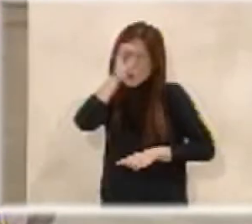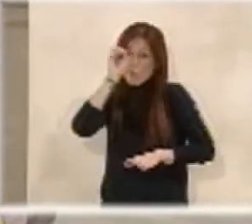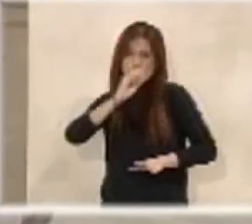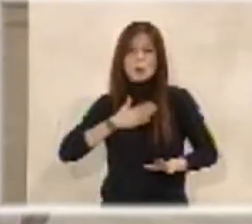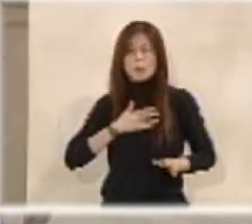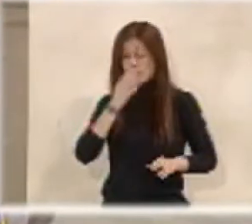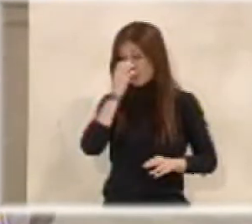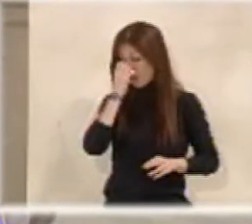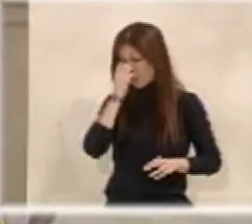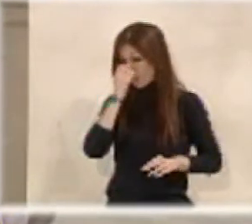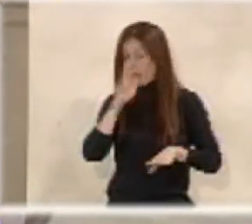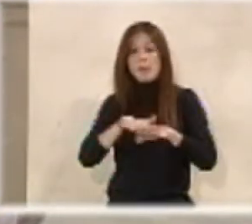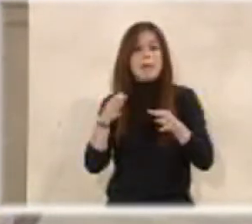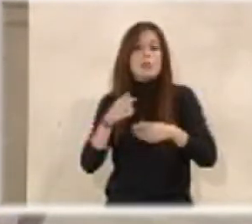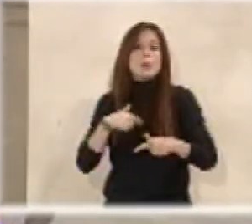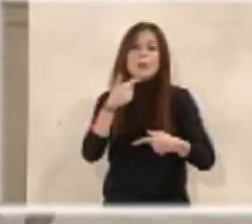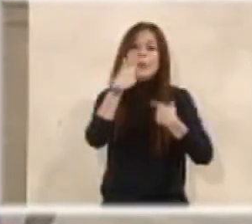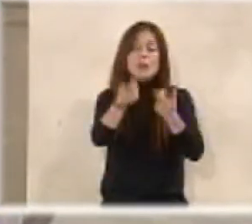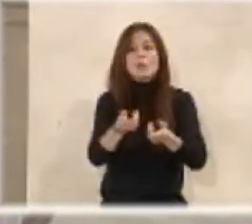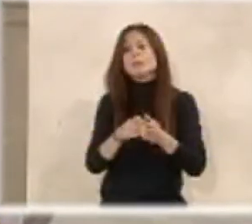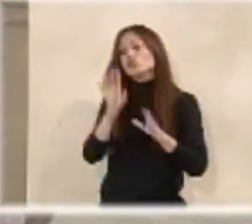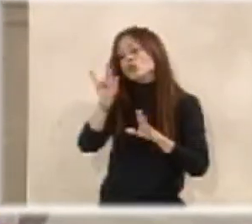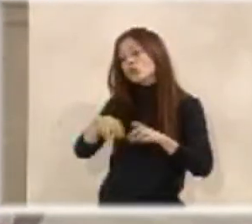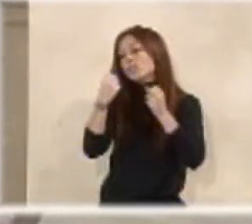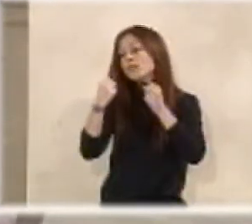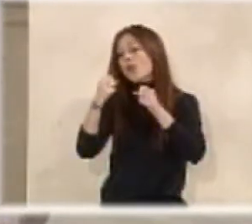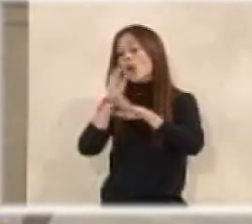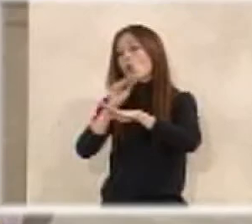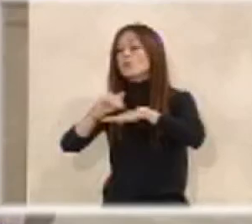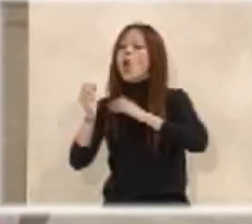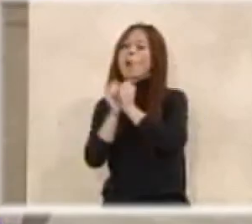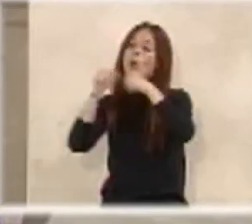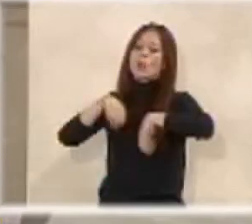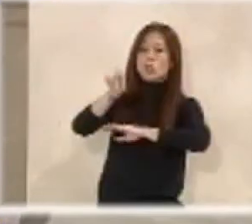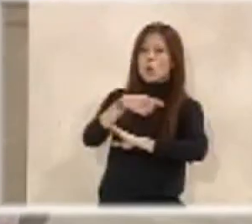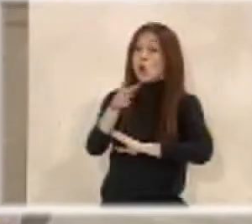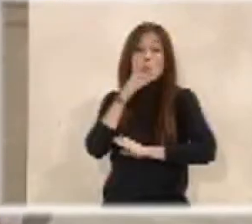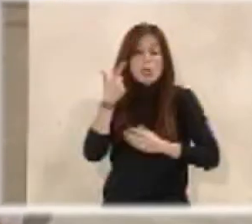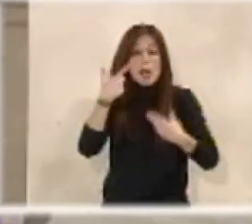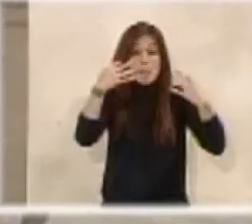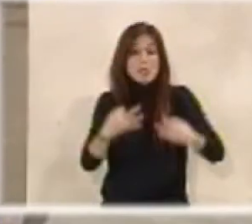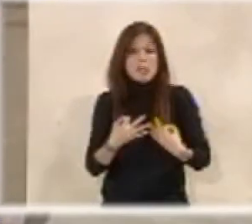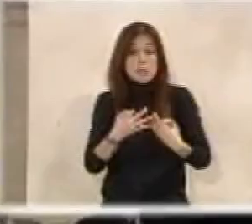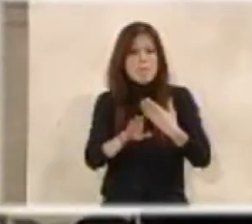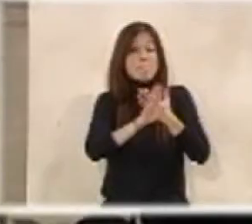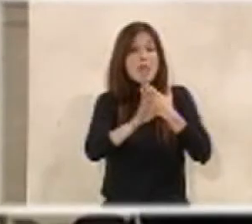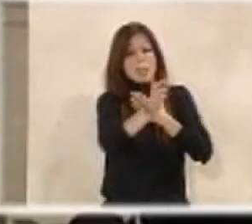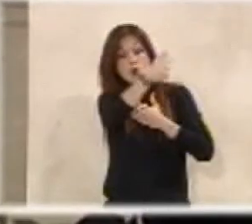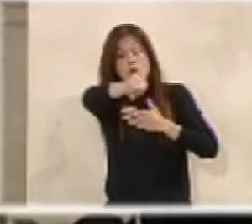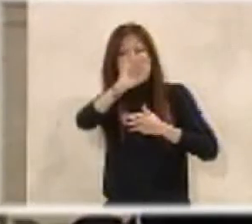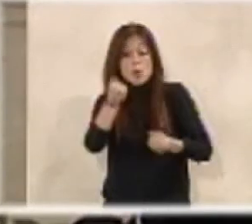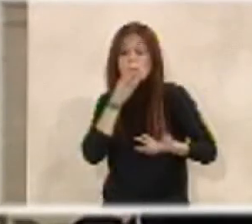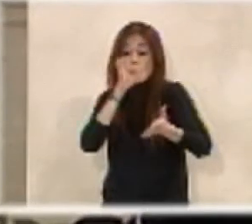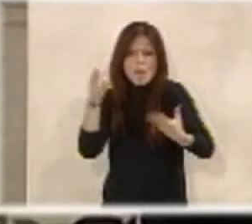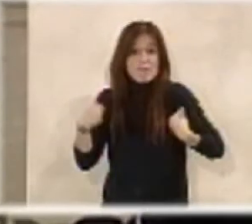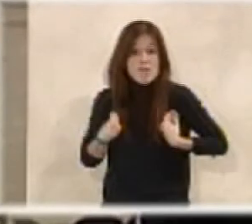No sirve de mucho que yo diga que estoy de acuerdo con la entidad de conservación o no, porque son ustedes los que viven allí los que tendrán que manifestar.